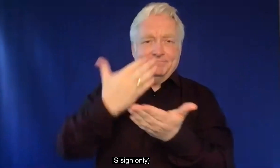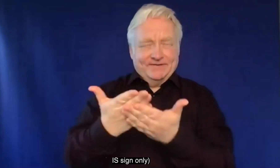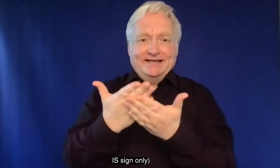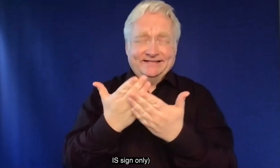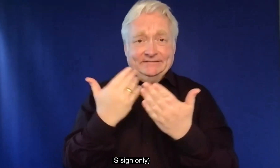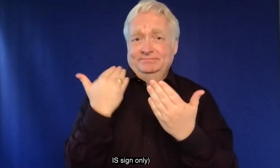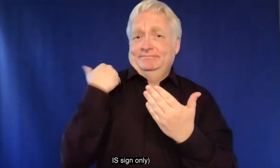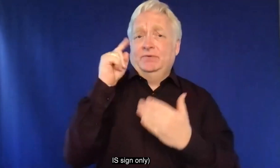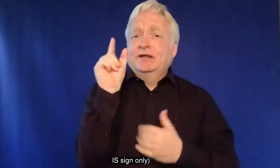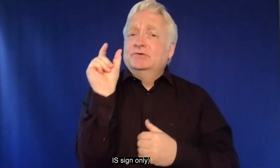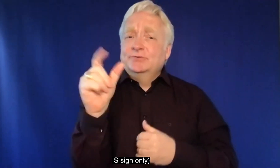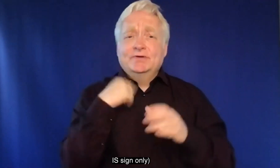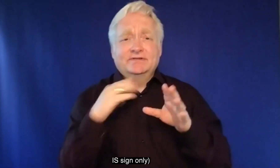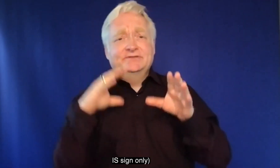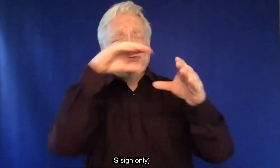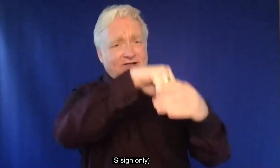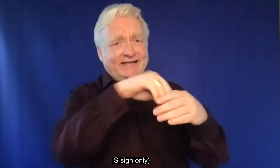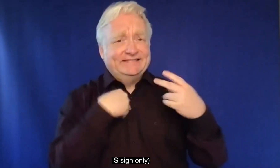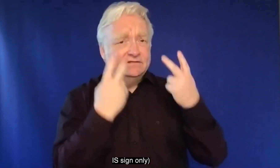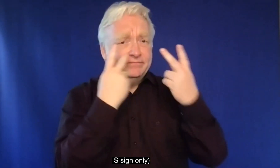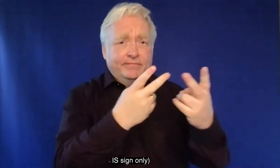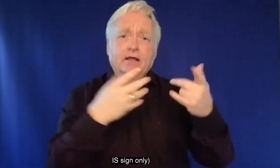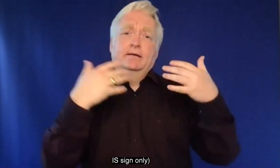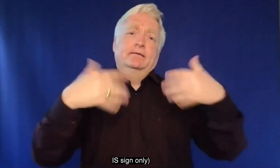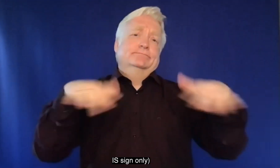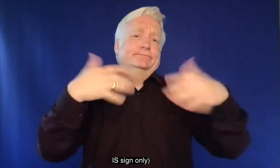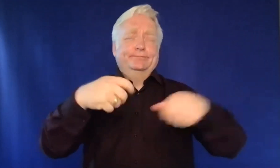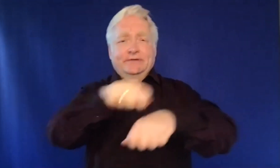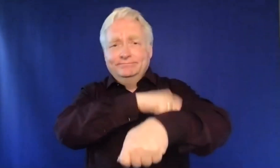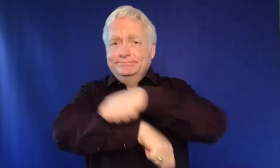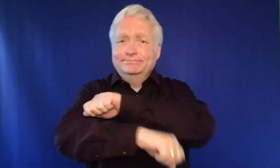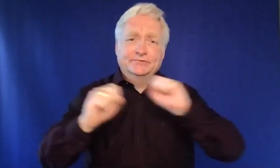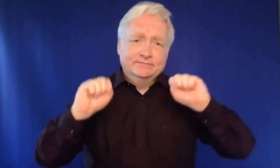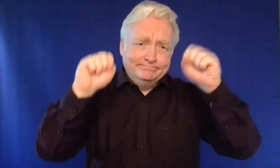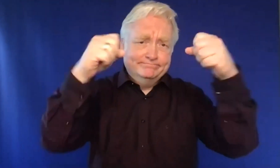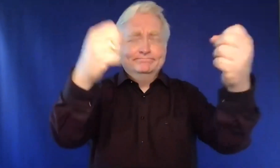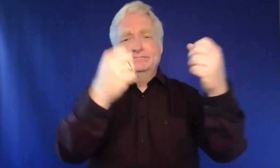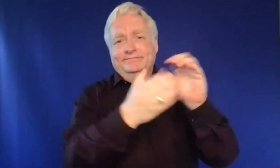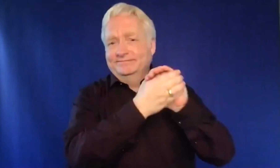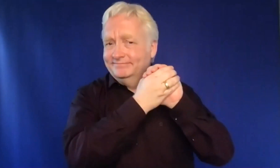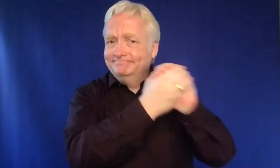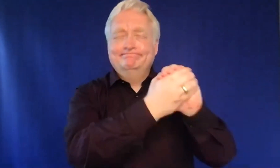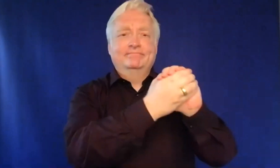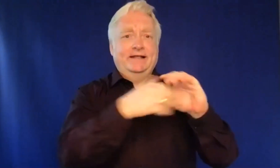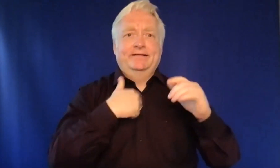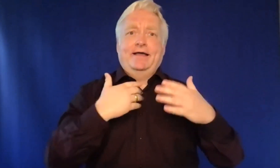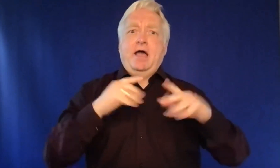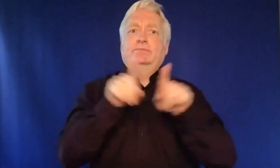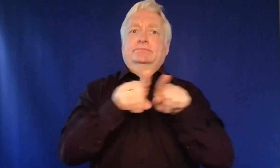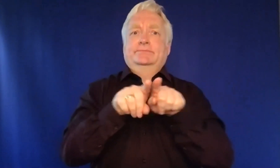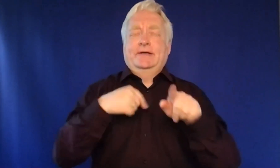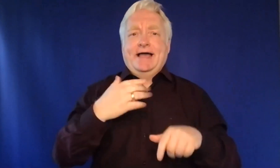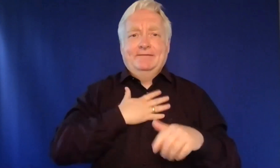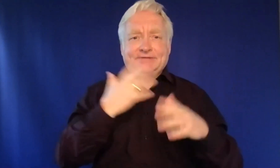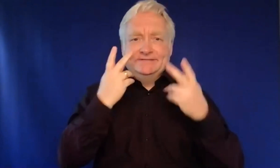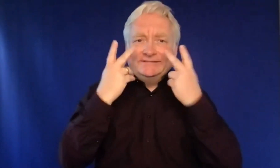para formar así a intérpretes de signos internacionales que puedan trabajar en las instituciones europeas. Creo que esta es una gran iniciativa y